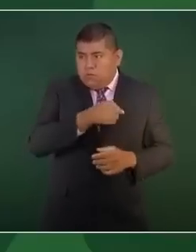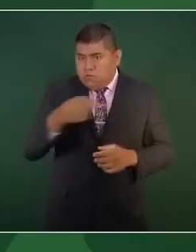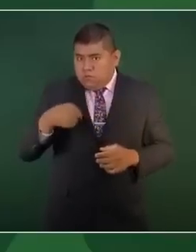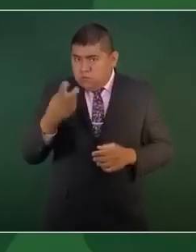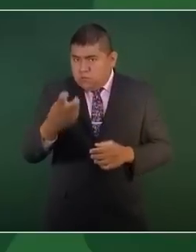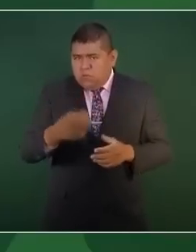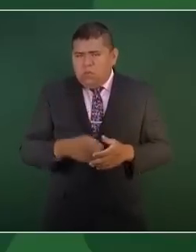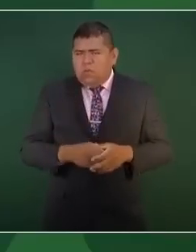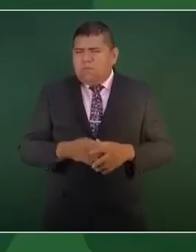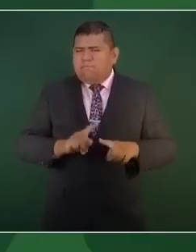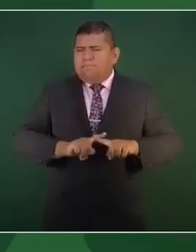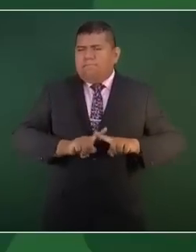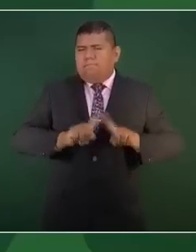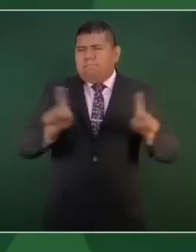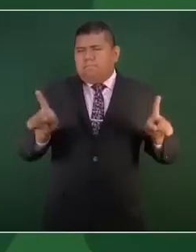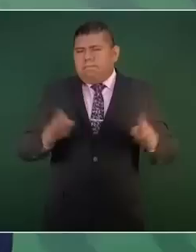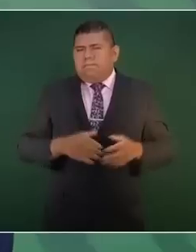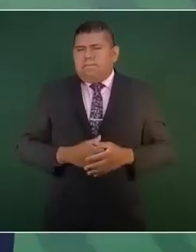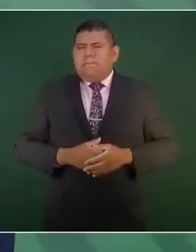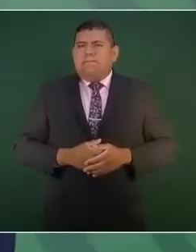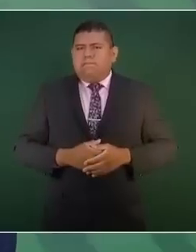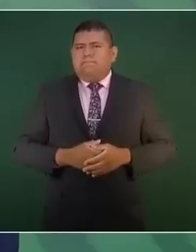Somos distintos.